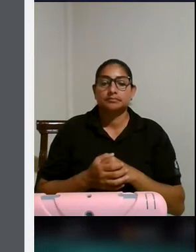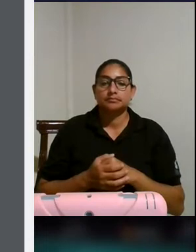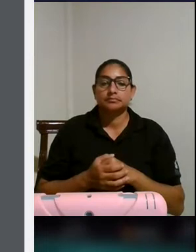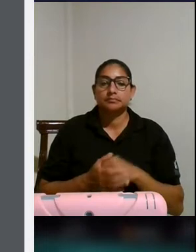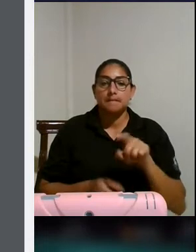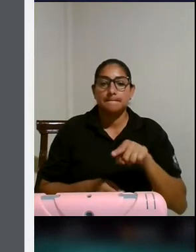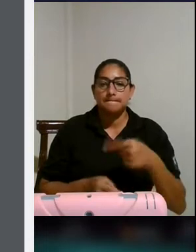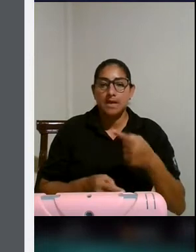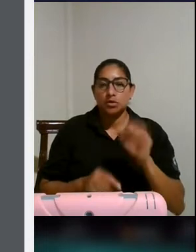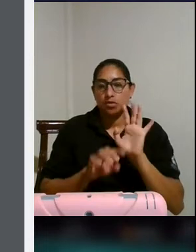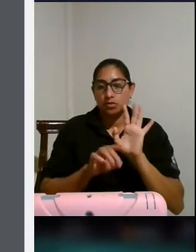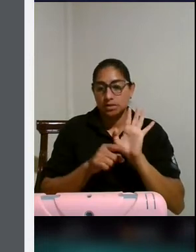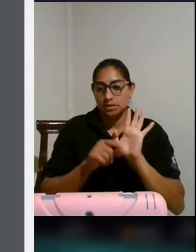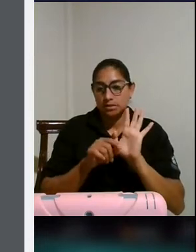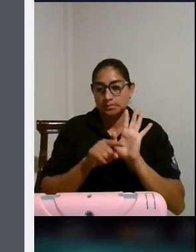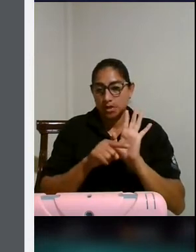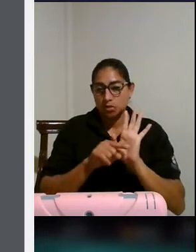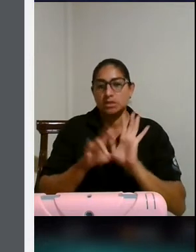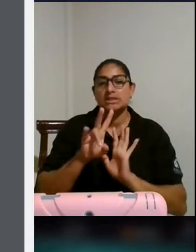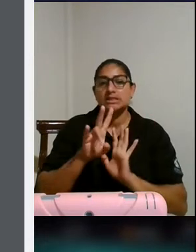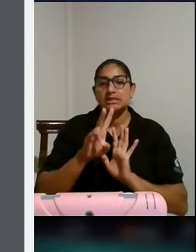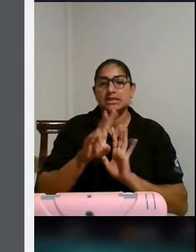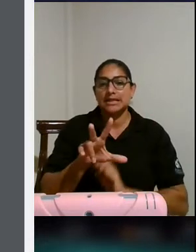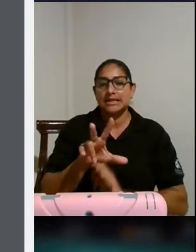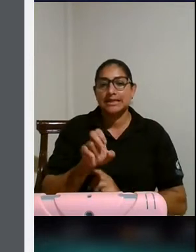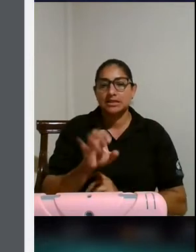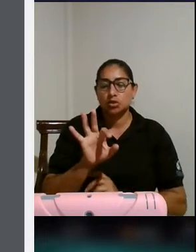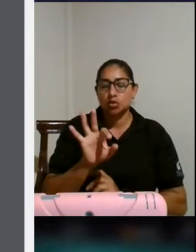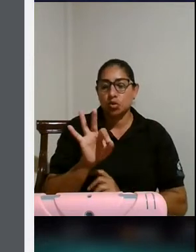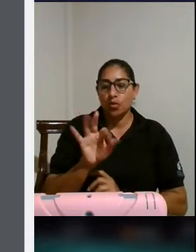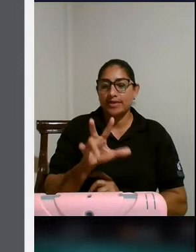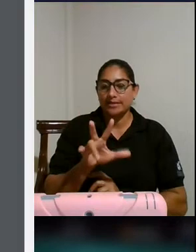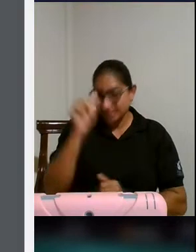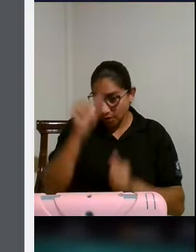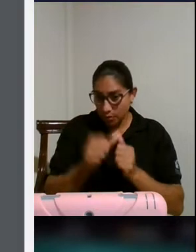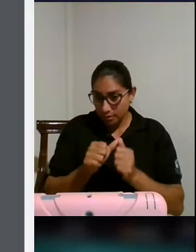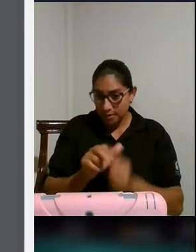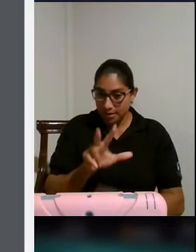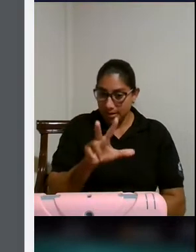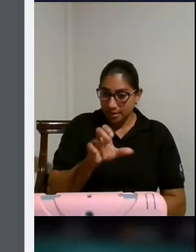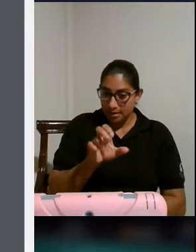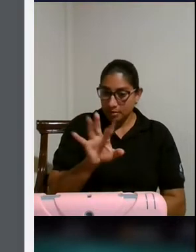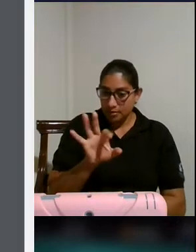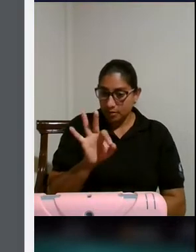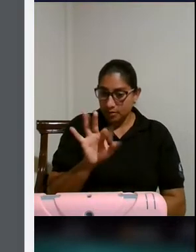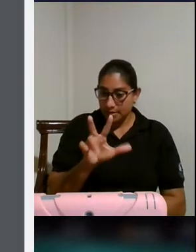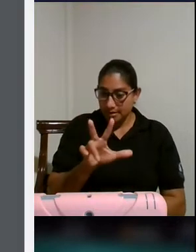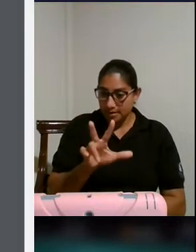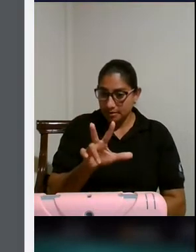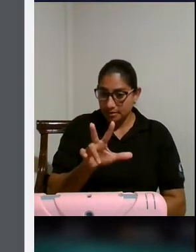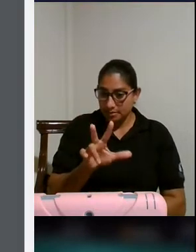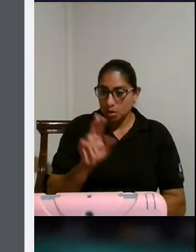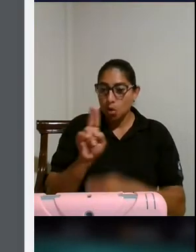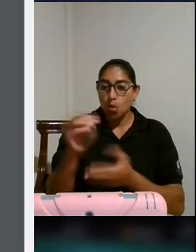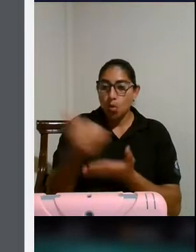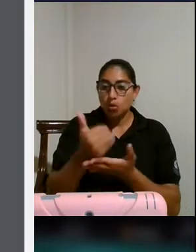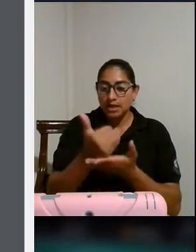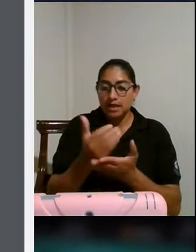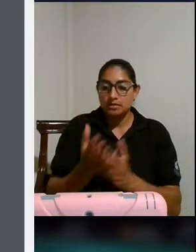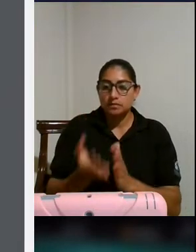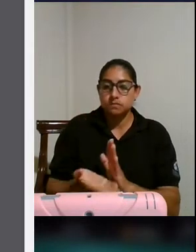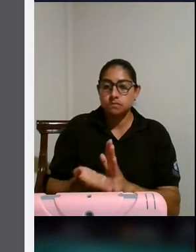menos 7. Eso nos da 393. ¿Qué significa eso? Que las utilidades van a aumentar